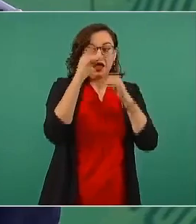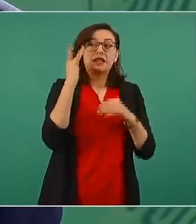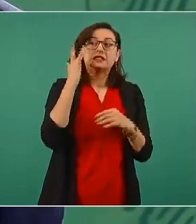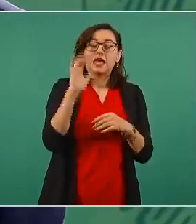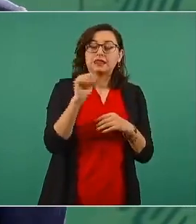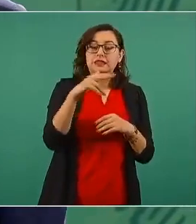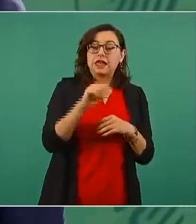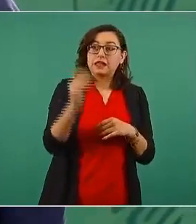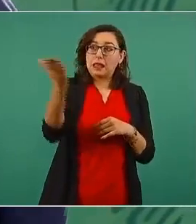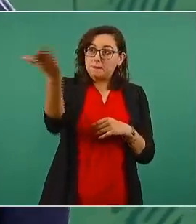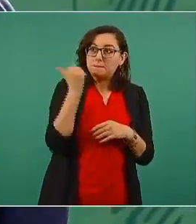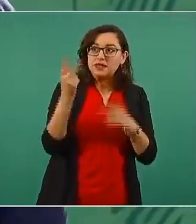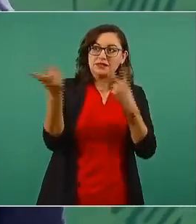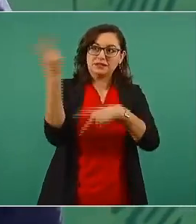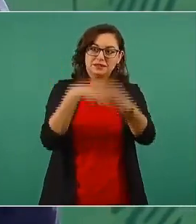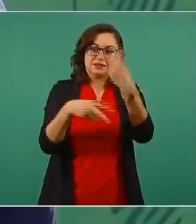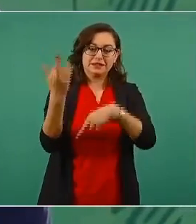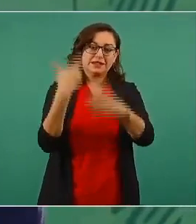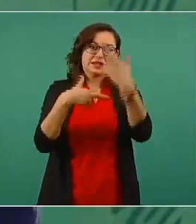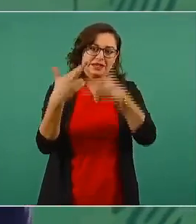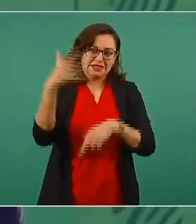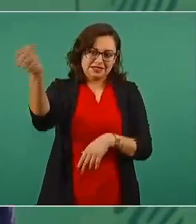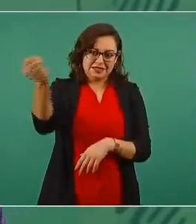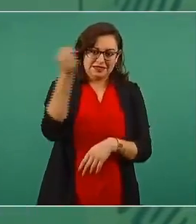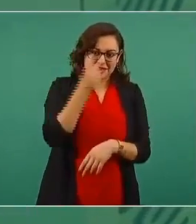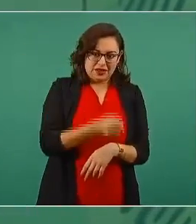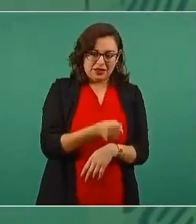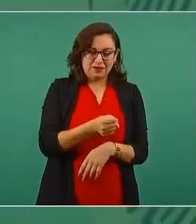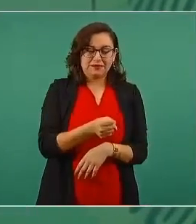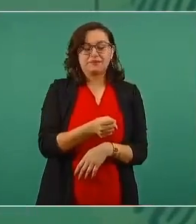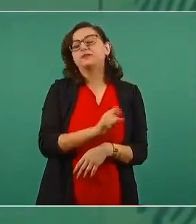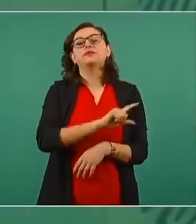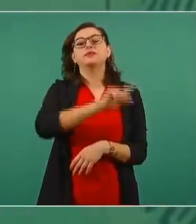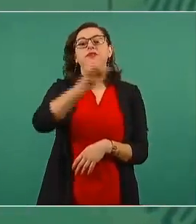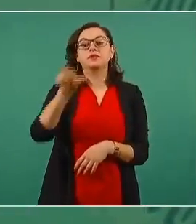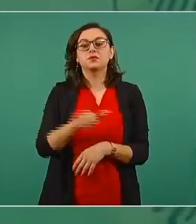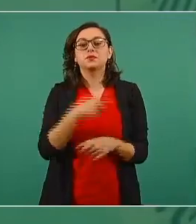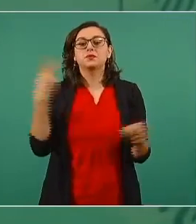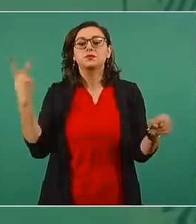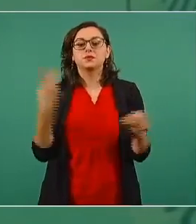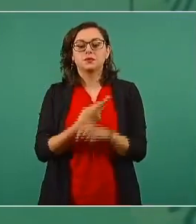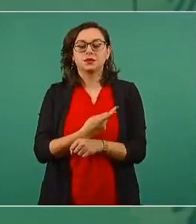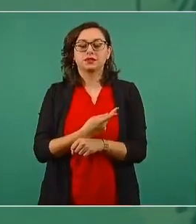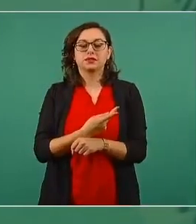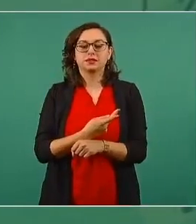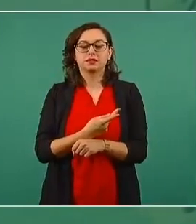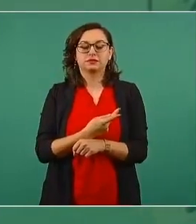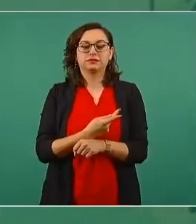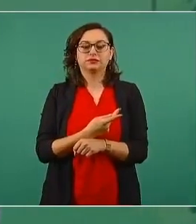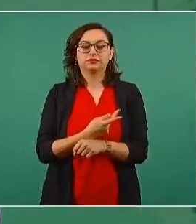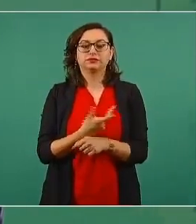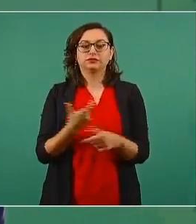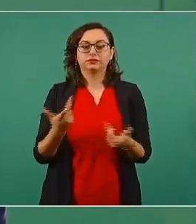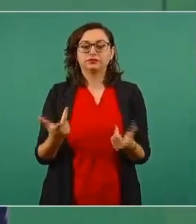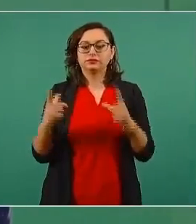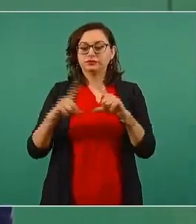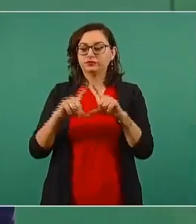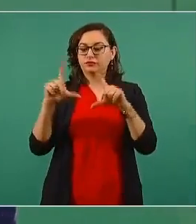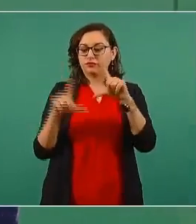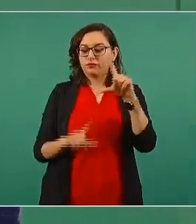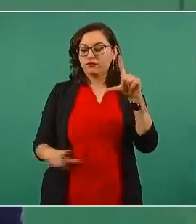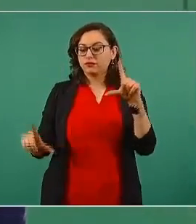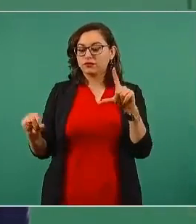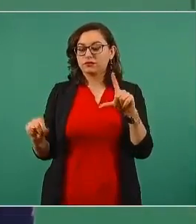y Santana, después de que nos habían arrebatado y él